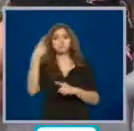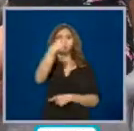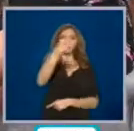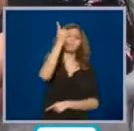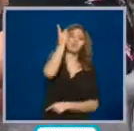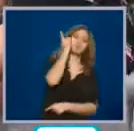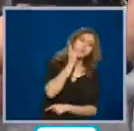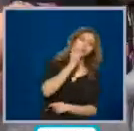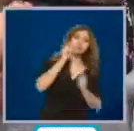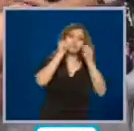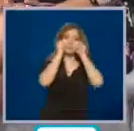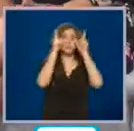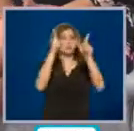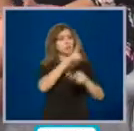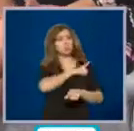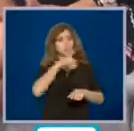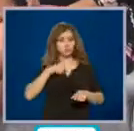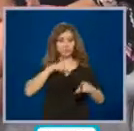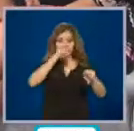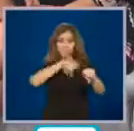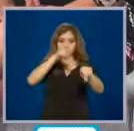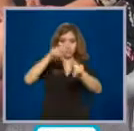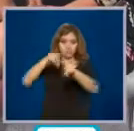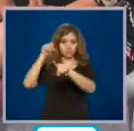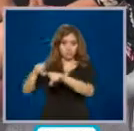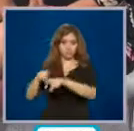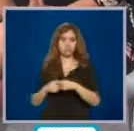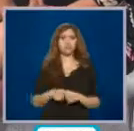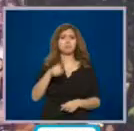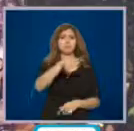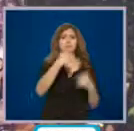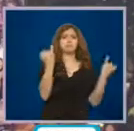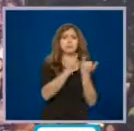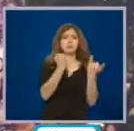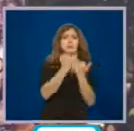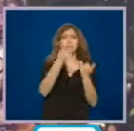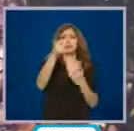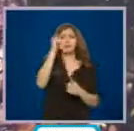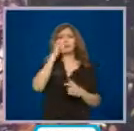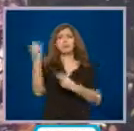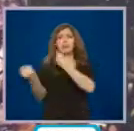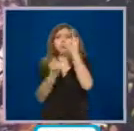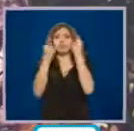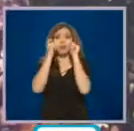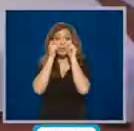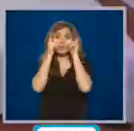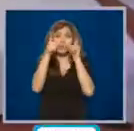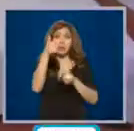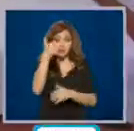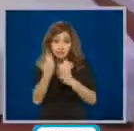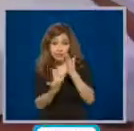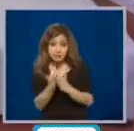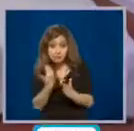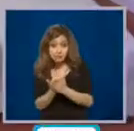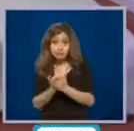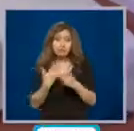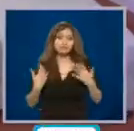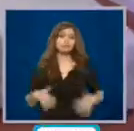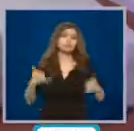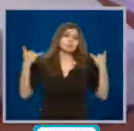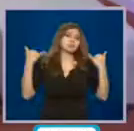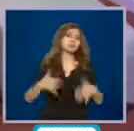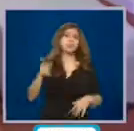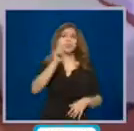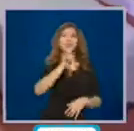sean los mismos, ¿verdad? Es importante. Sí. Ustedes que se levantan como a las 6 de la mañana. No, pues. no, no, no, Karen, no, por favor.